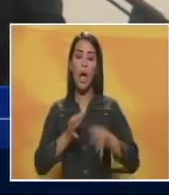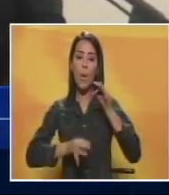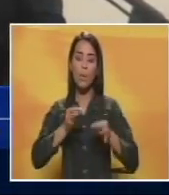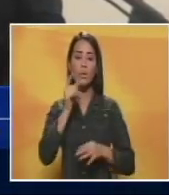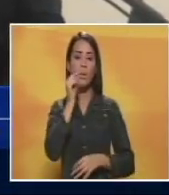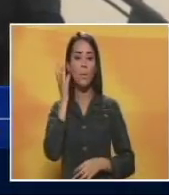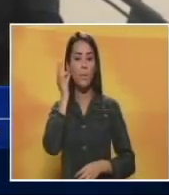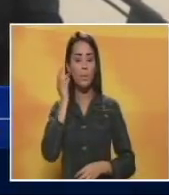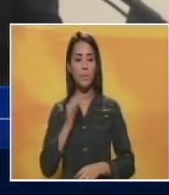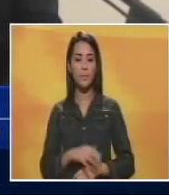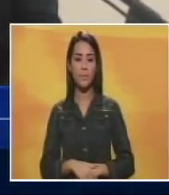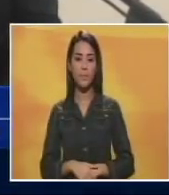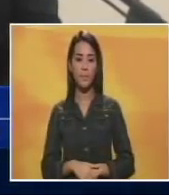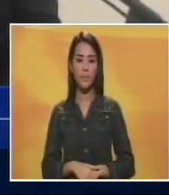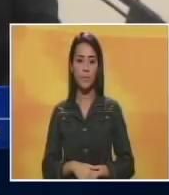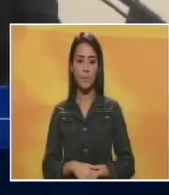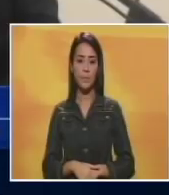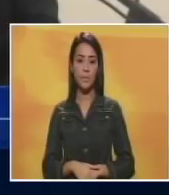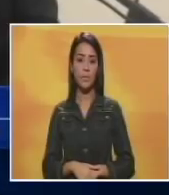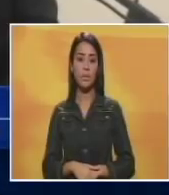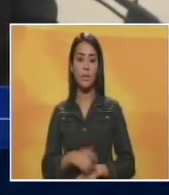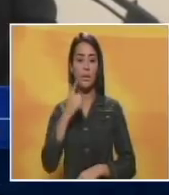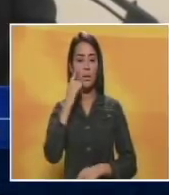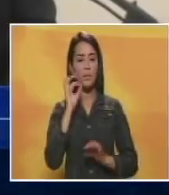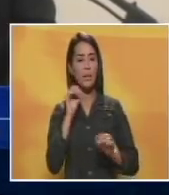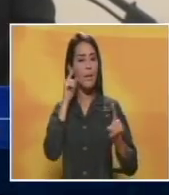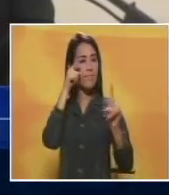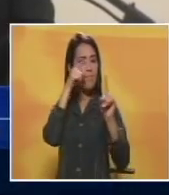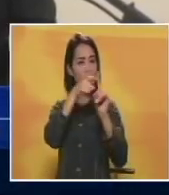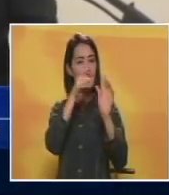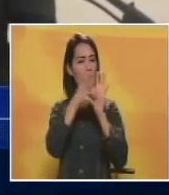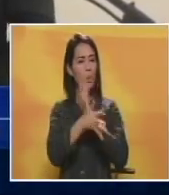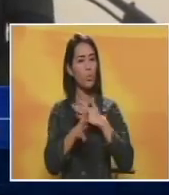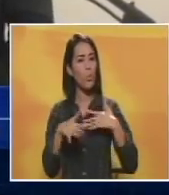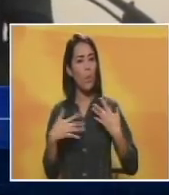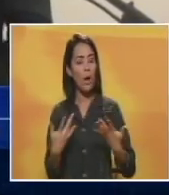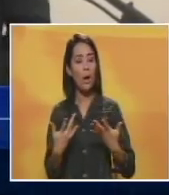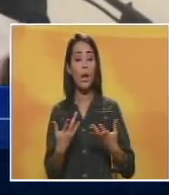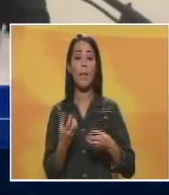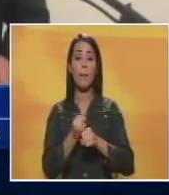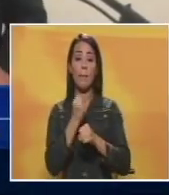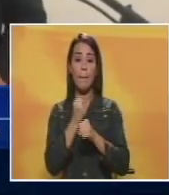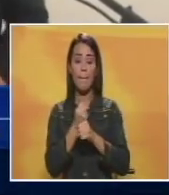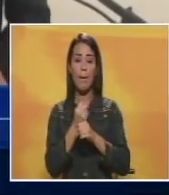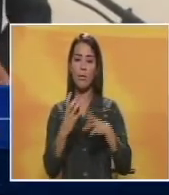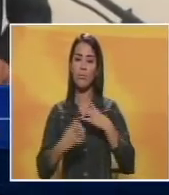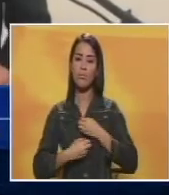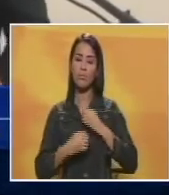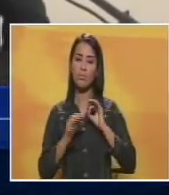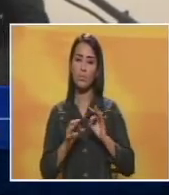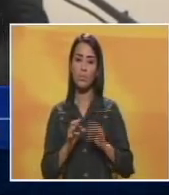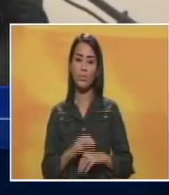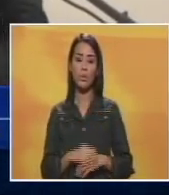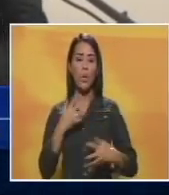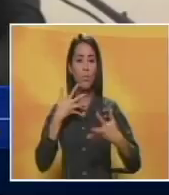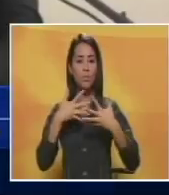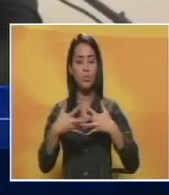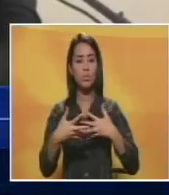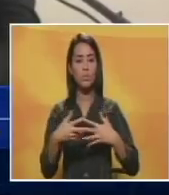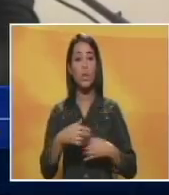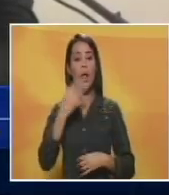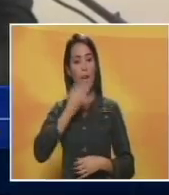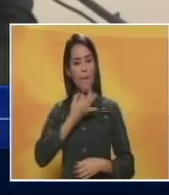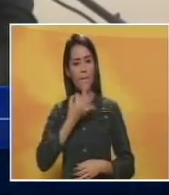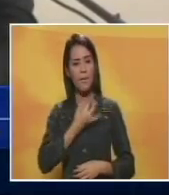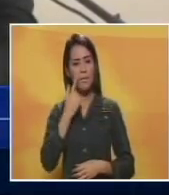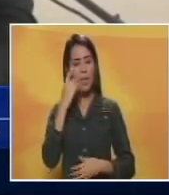juezas. Debemos enfrentar nuestros retos y la delicada tarea que nos ha confiado, con transparencia, honestidad